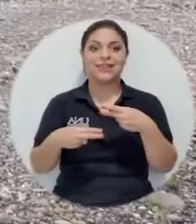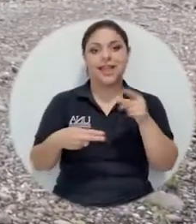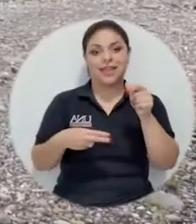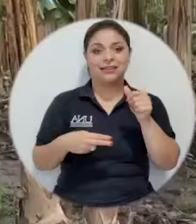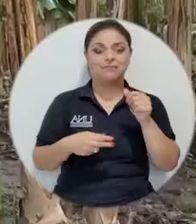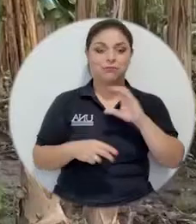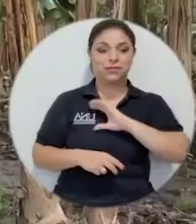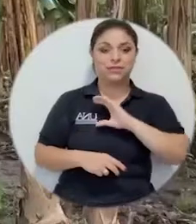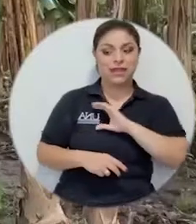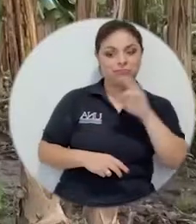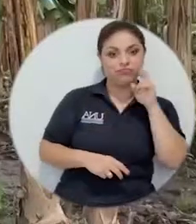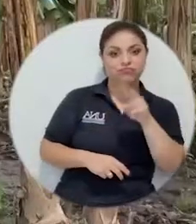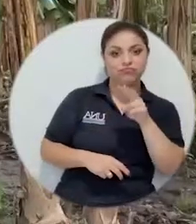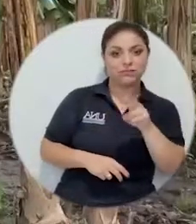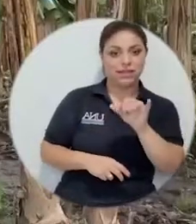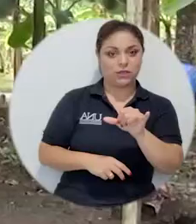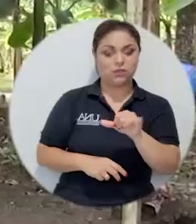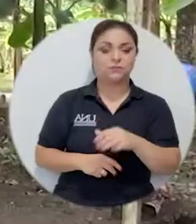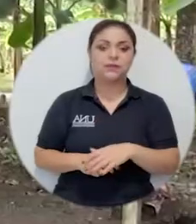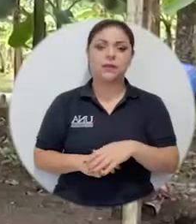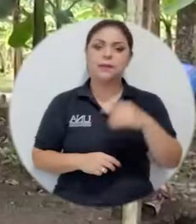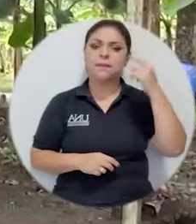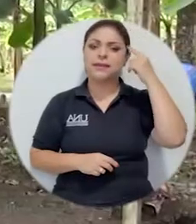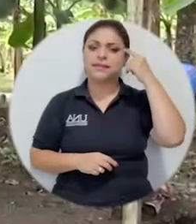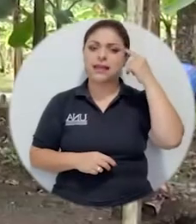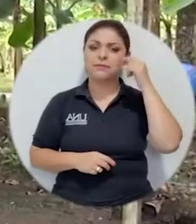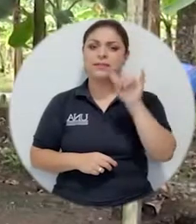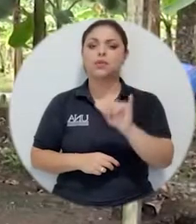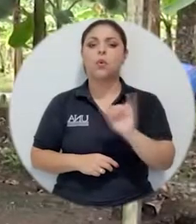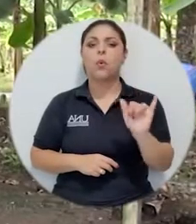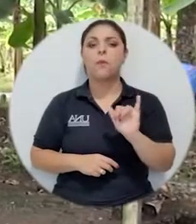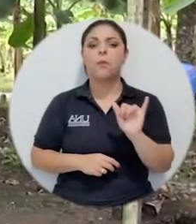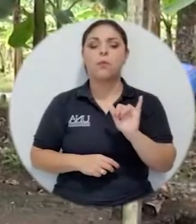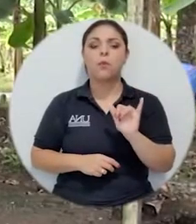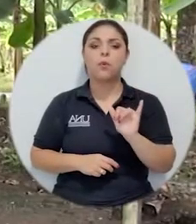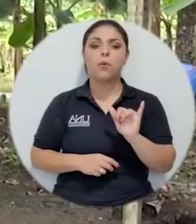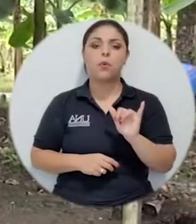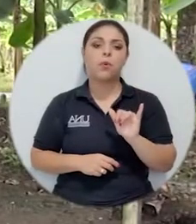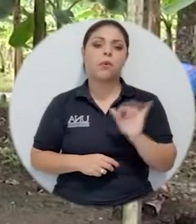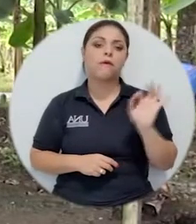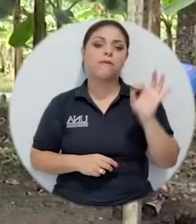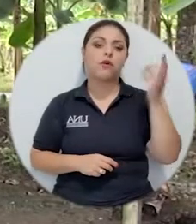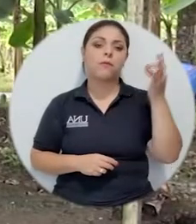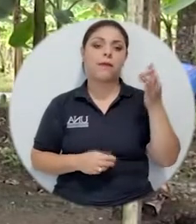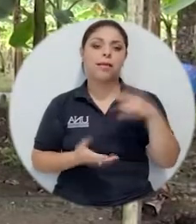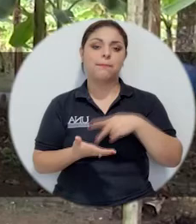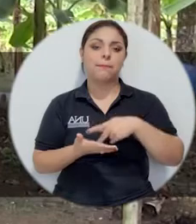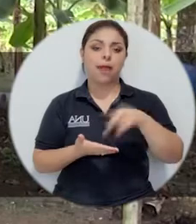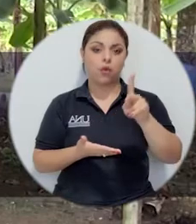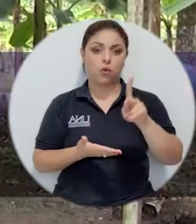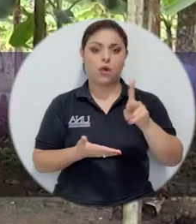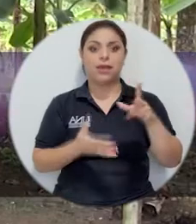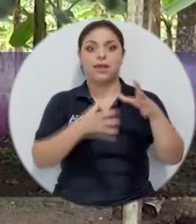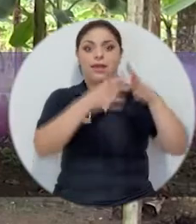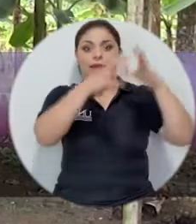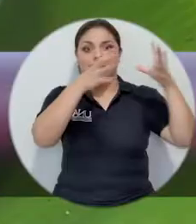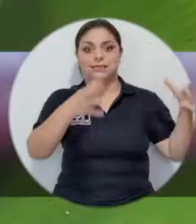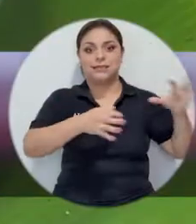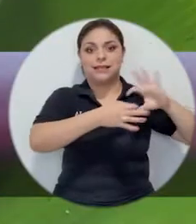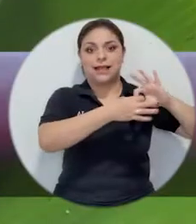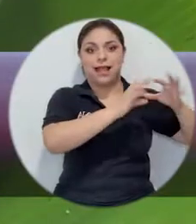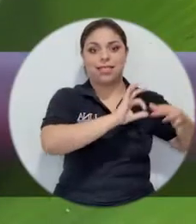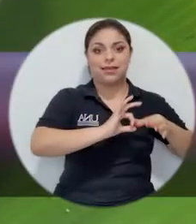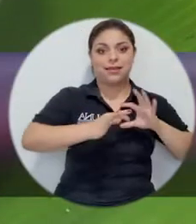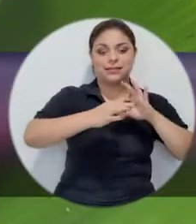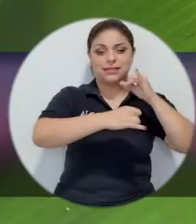atención. En un primer momento se creía que esto era una forma de pago de las grandes cadenas del narcotráfico internacional. Ahora